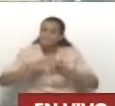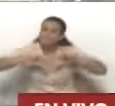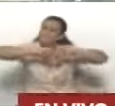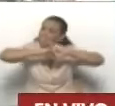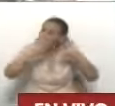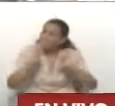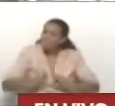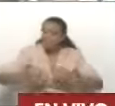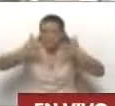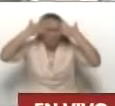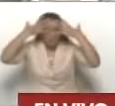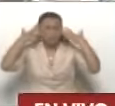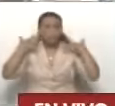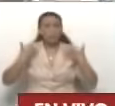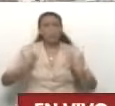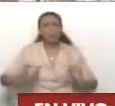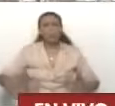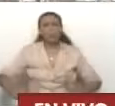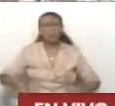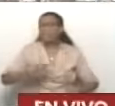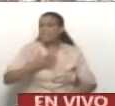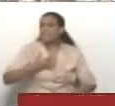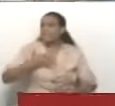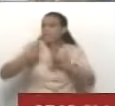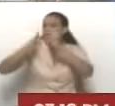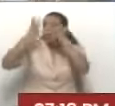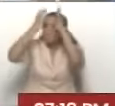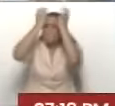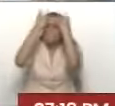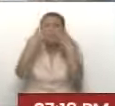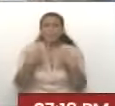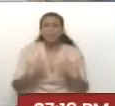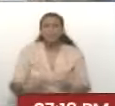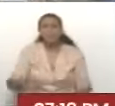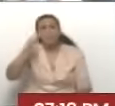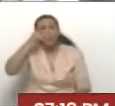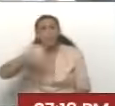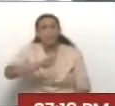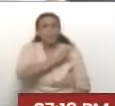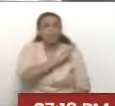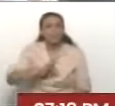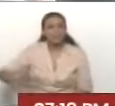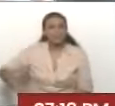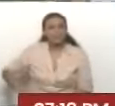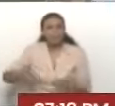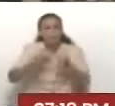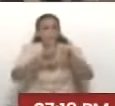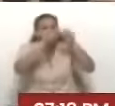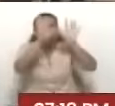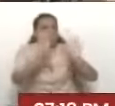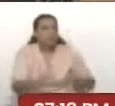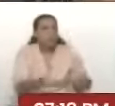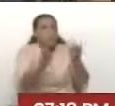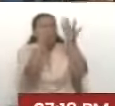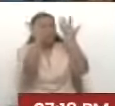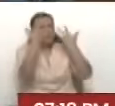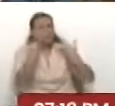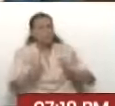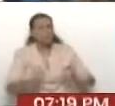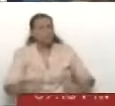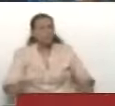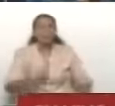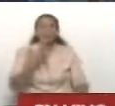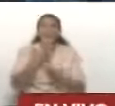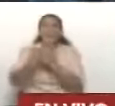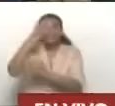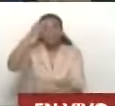feliz, flotando, volando, bendecido por el pueblo de Cristo. Hermoso encuentro, mi hermano.